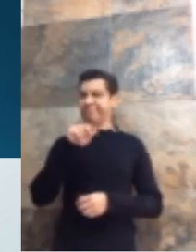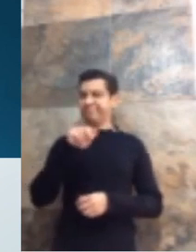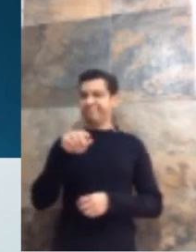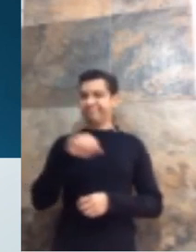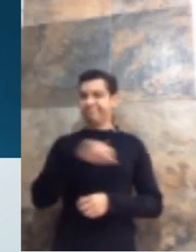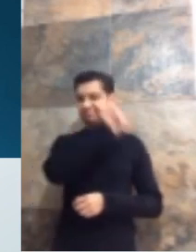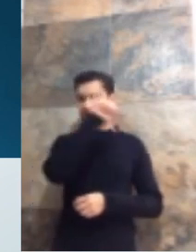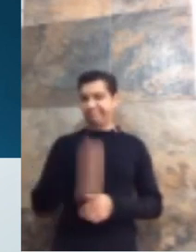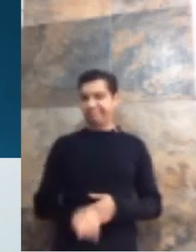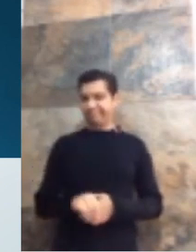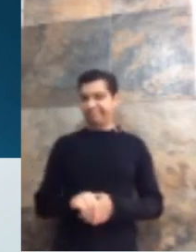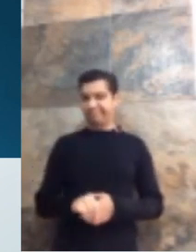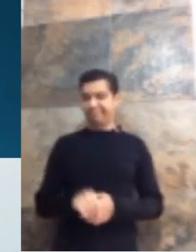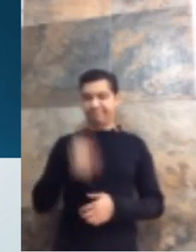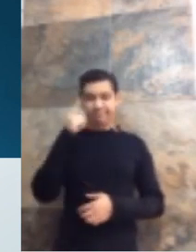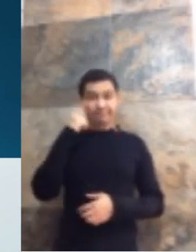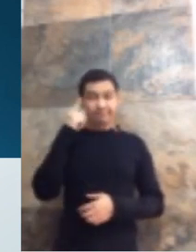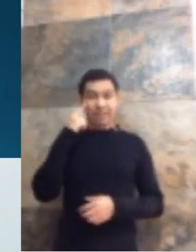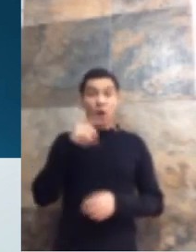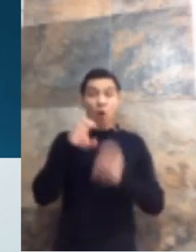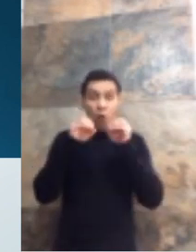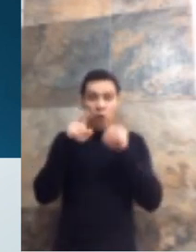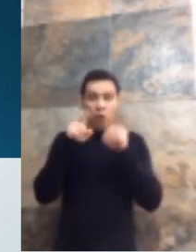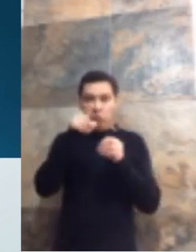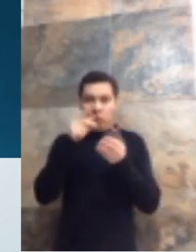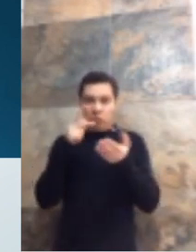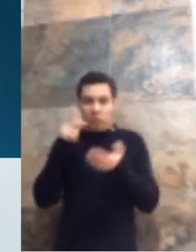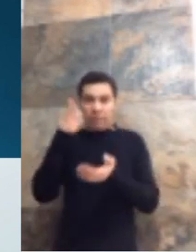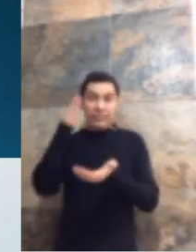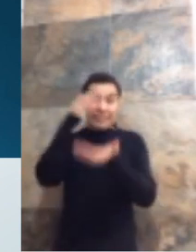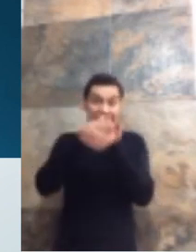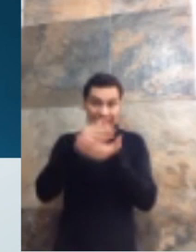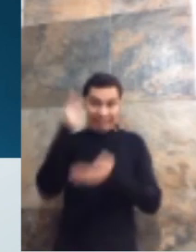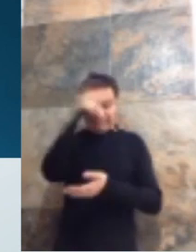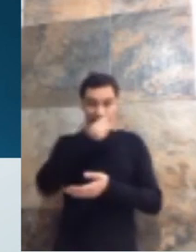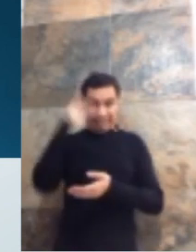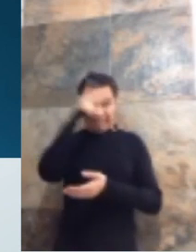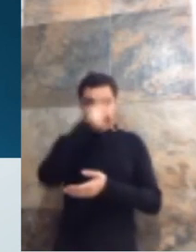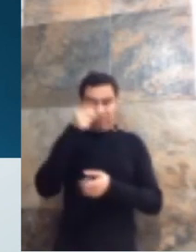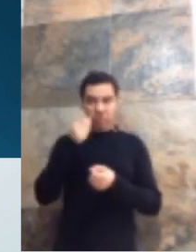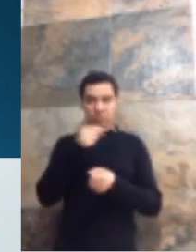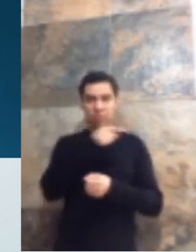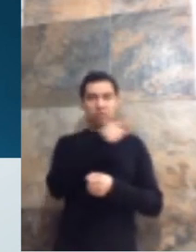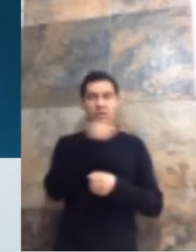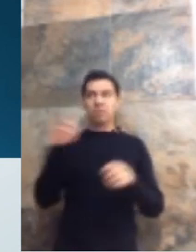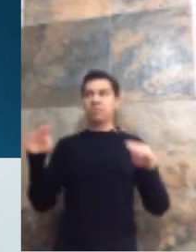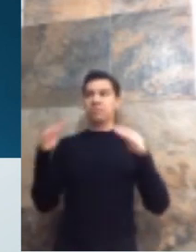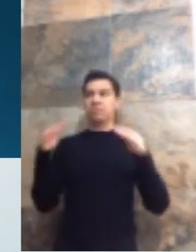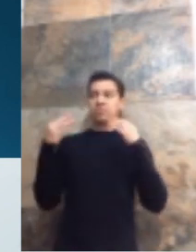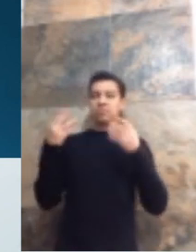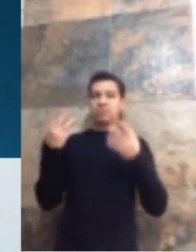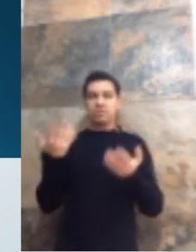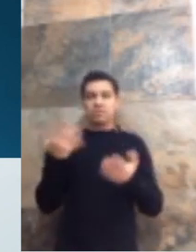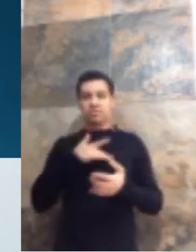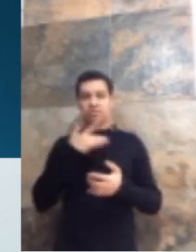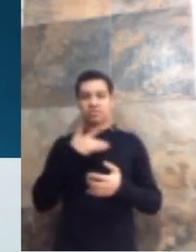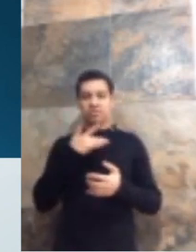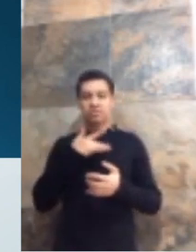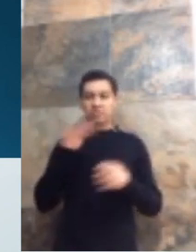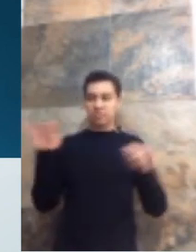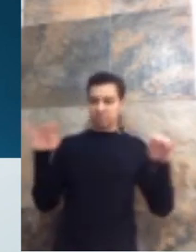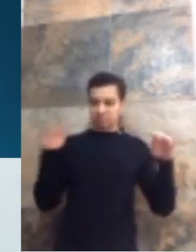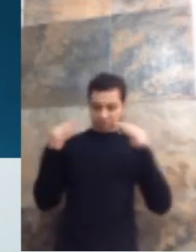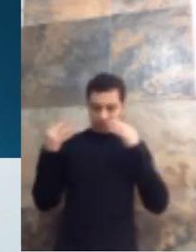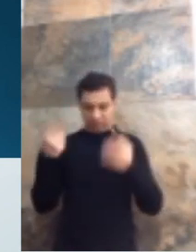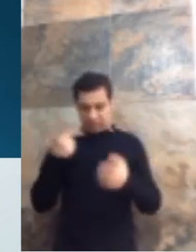22, temor a la crítica, vergüenza y estigma. Esto nos ha ocurrido sobre todo en gente que vive con otras